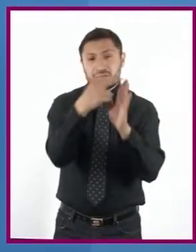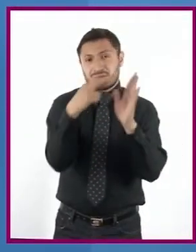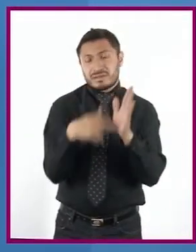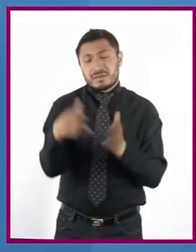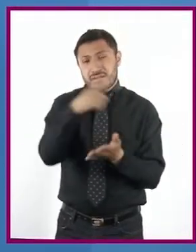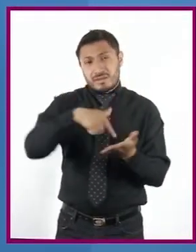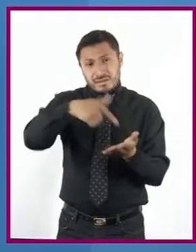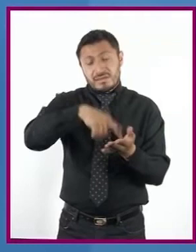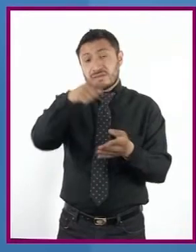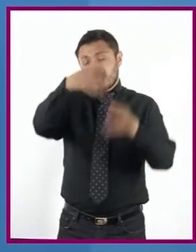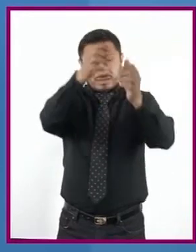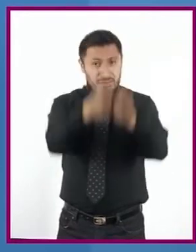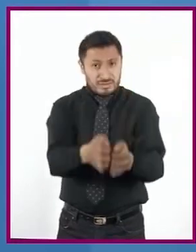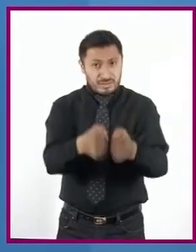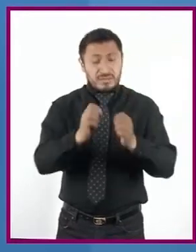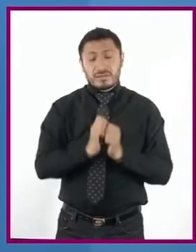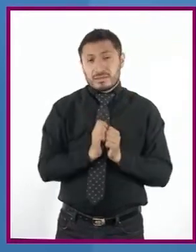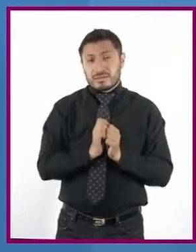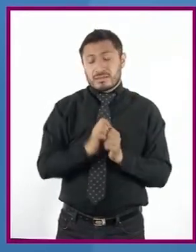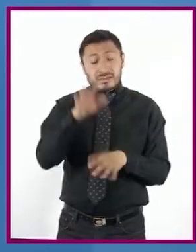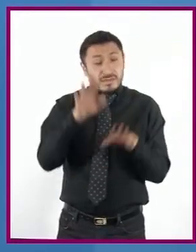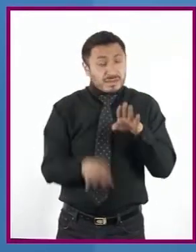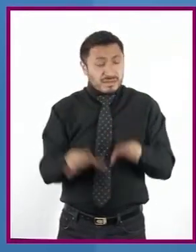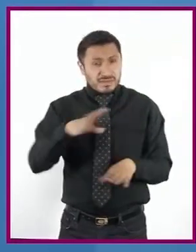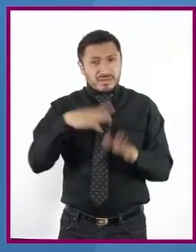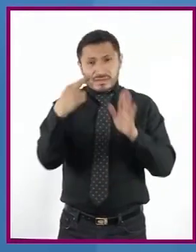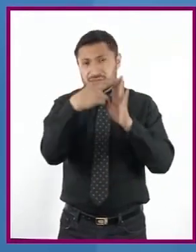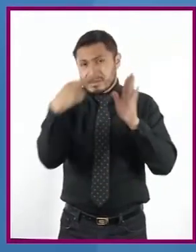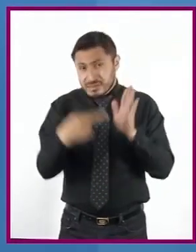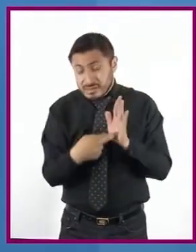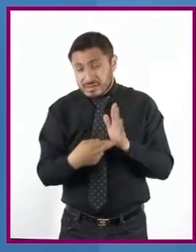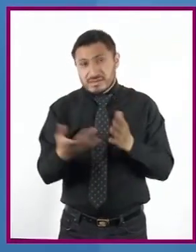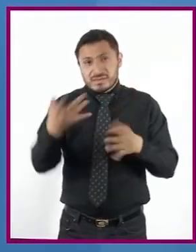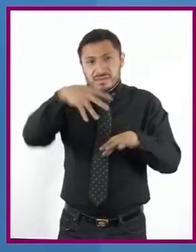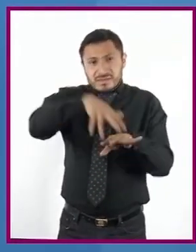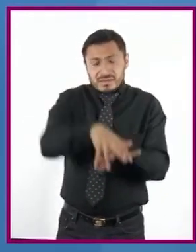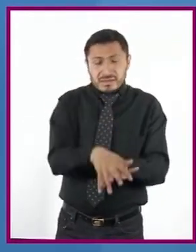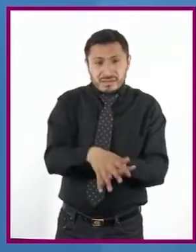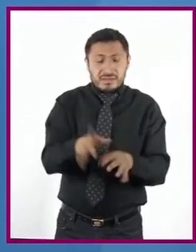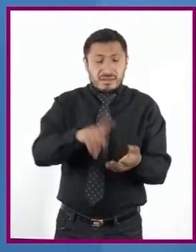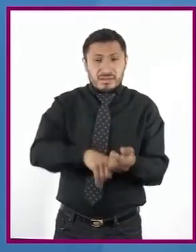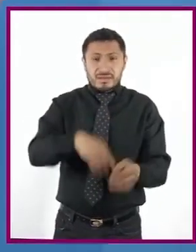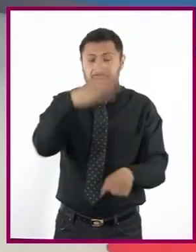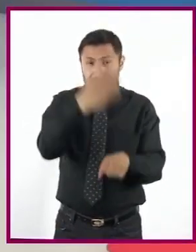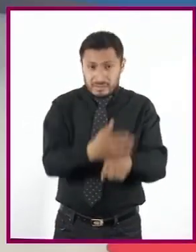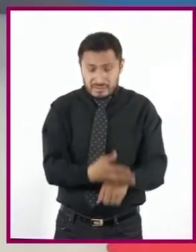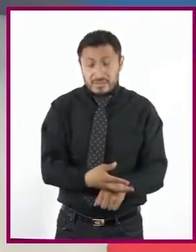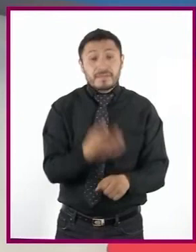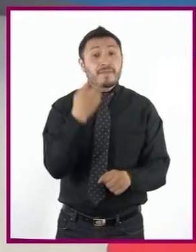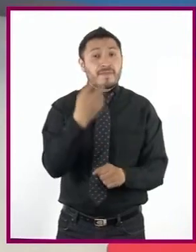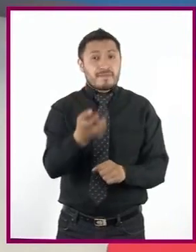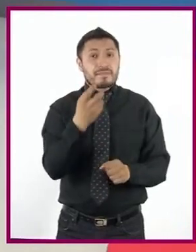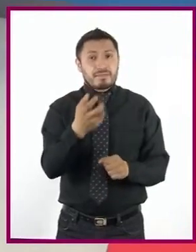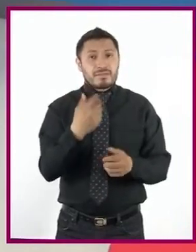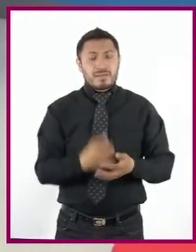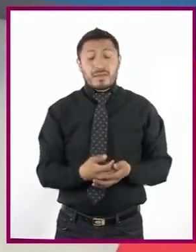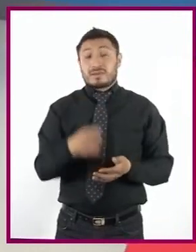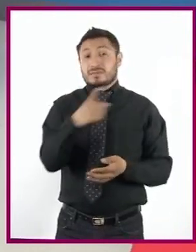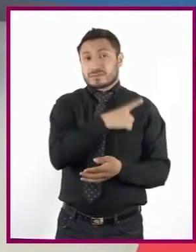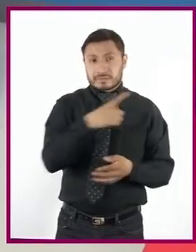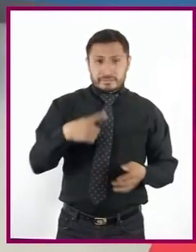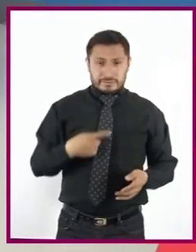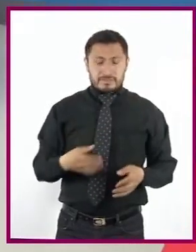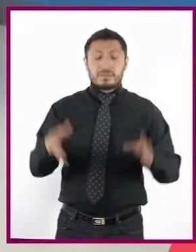lugar. En ocasiones, hay reglamentaciones que incluyen sanciones. Es por esto que